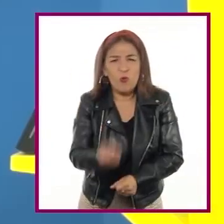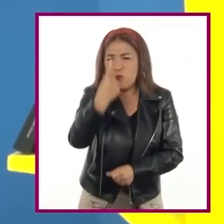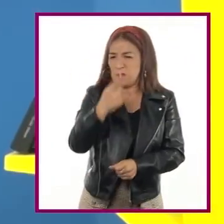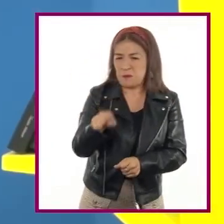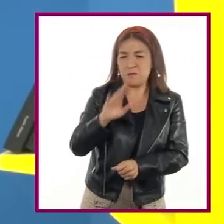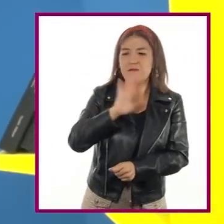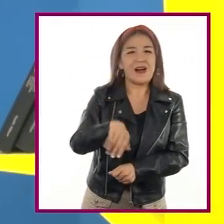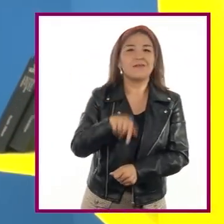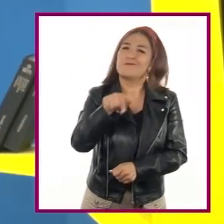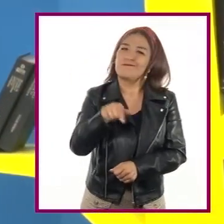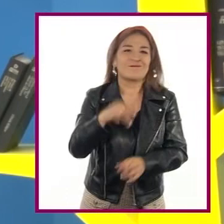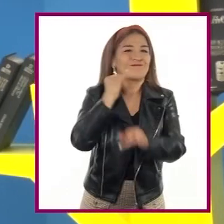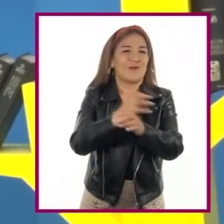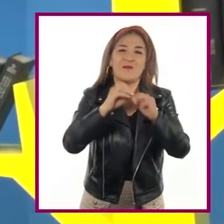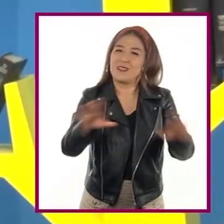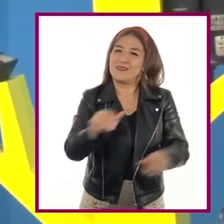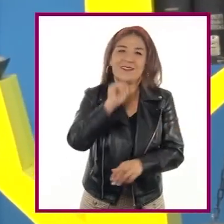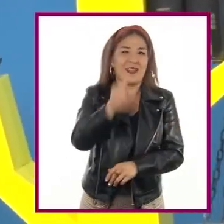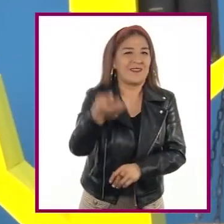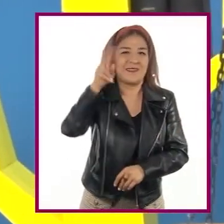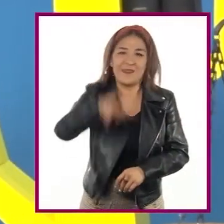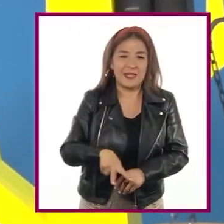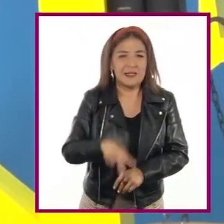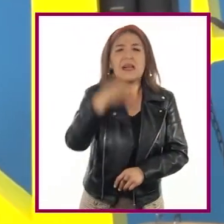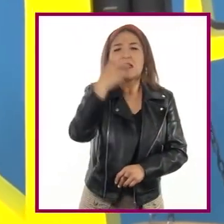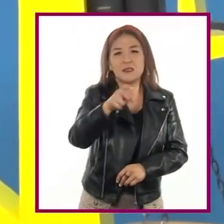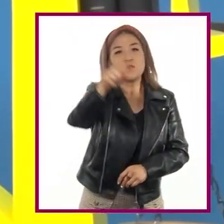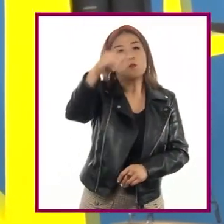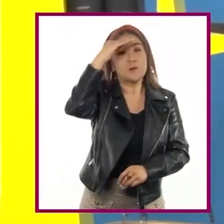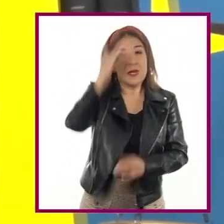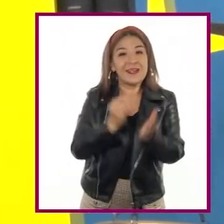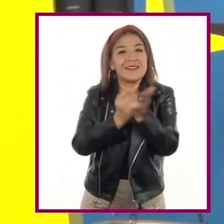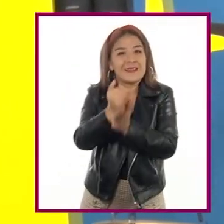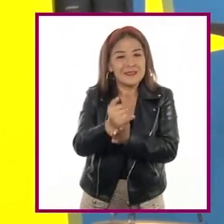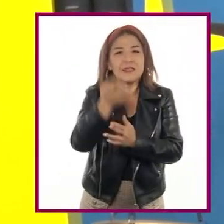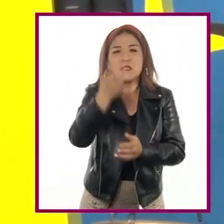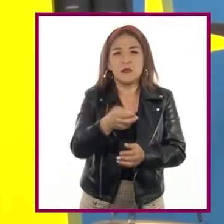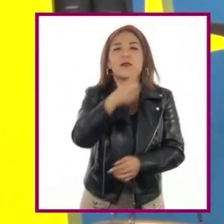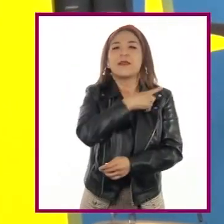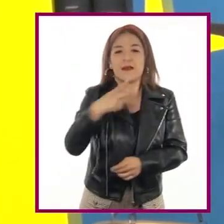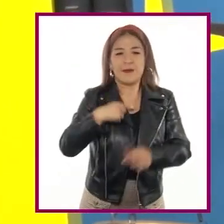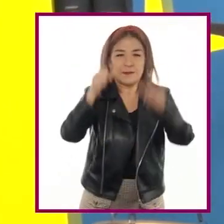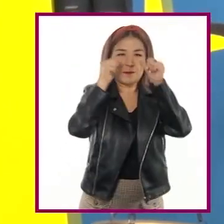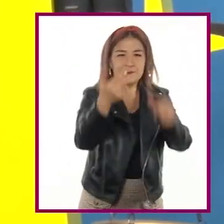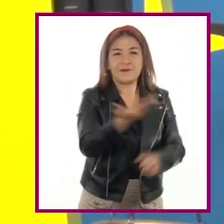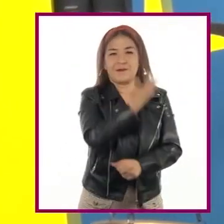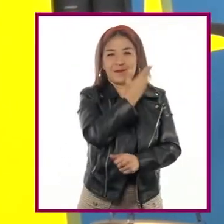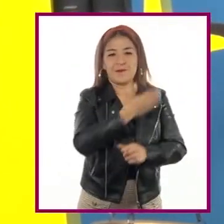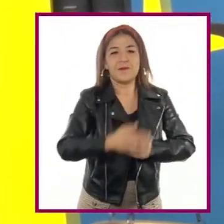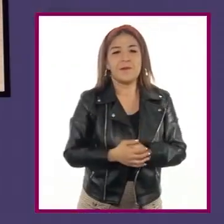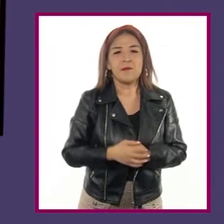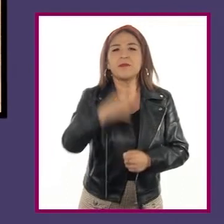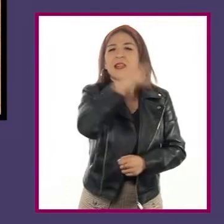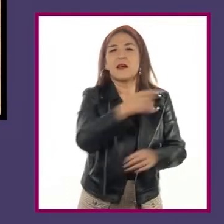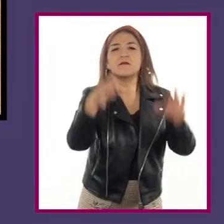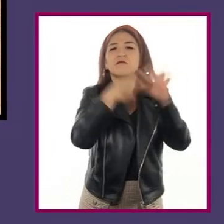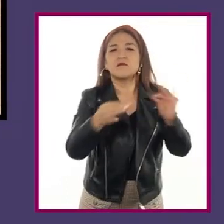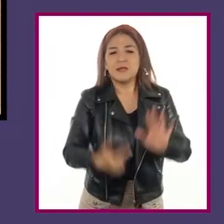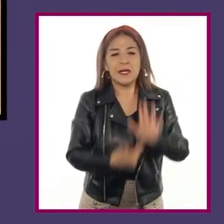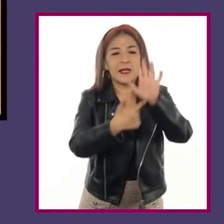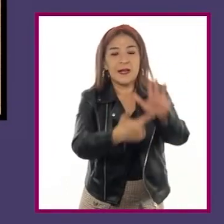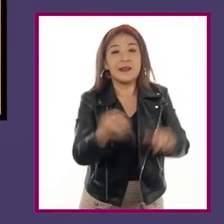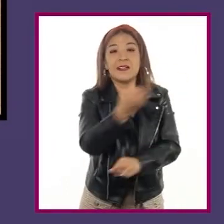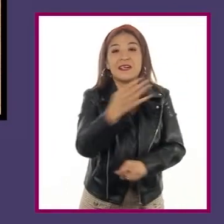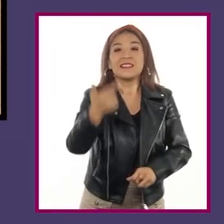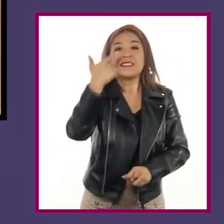decisiones. Para continuar con la toma de decisiones, les invito a poner atención al siguiente esquema, el cual presenta las